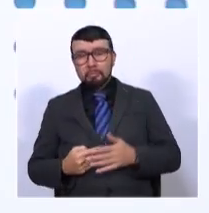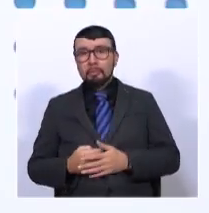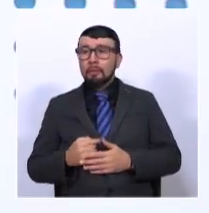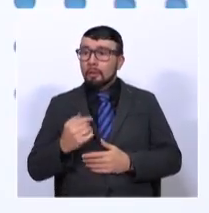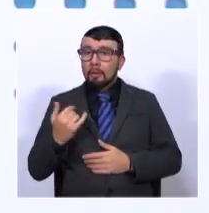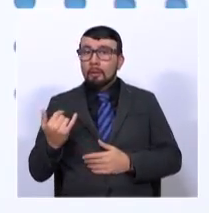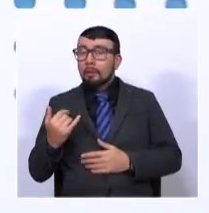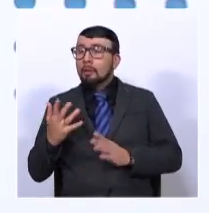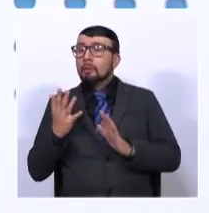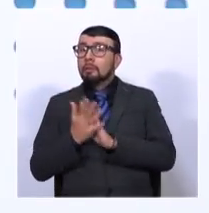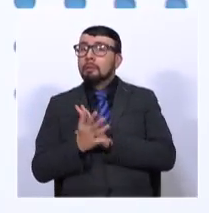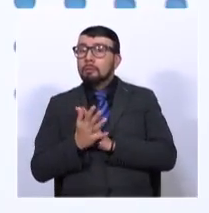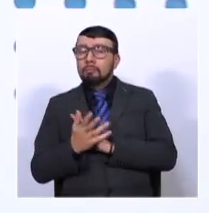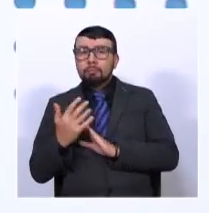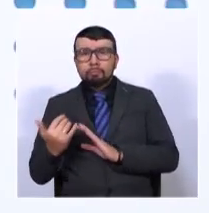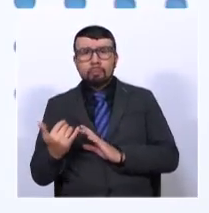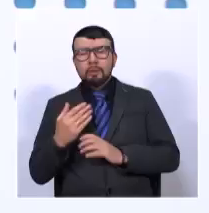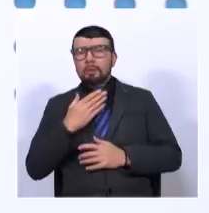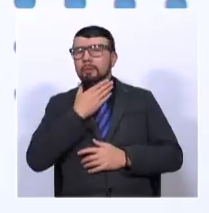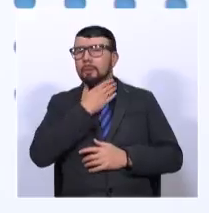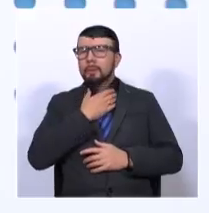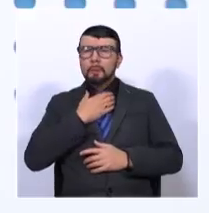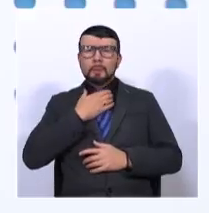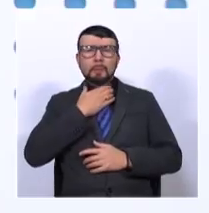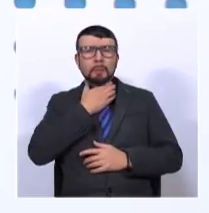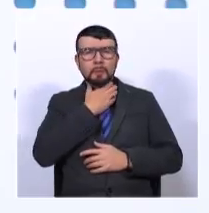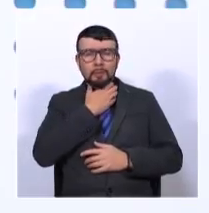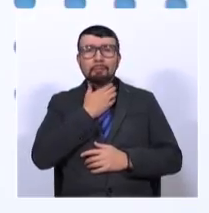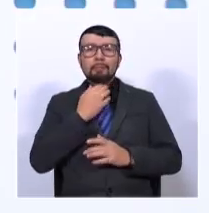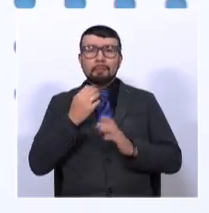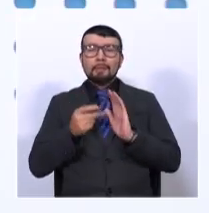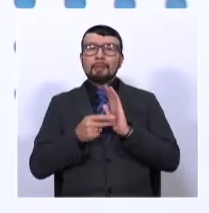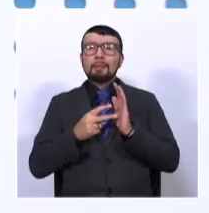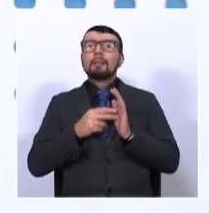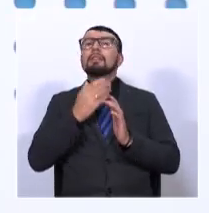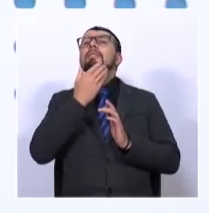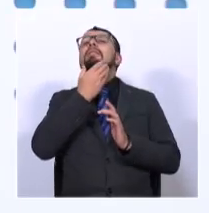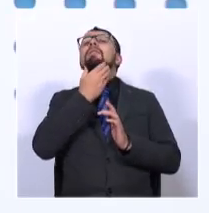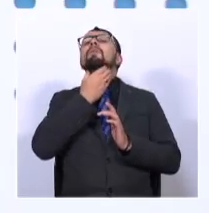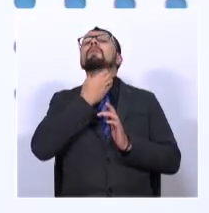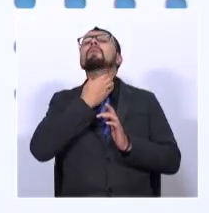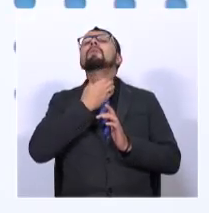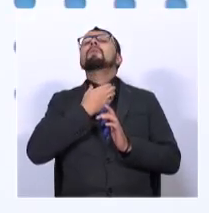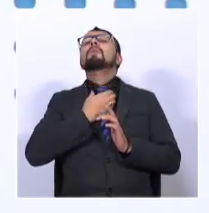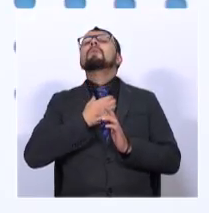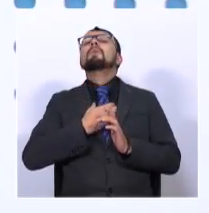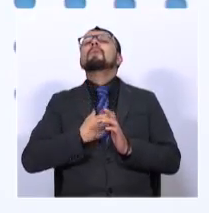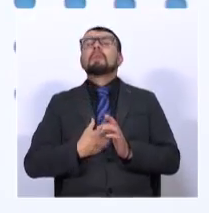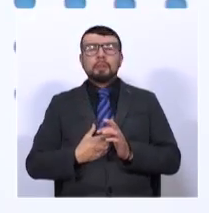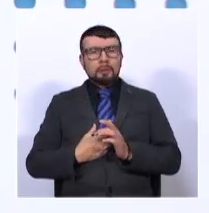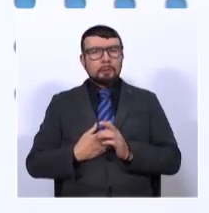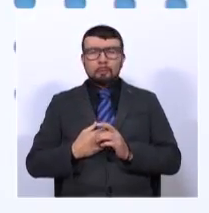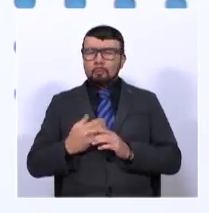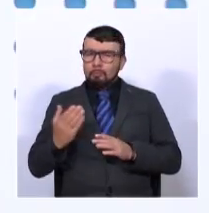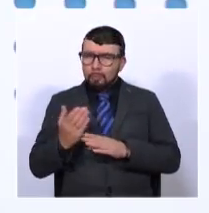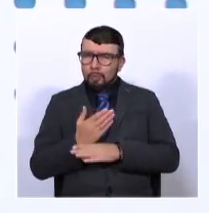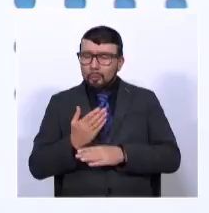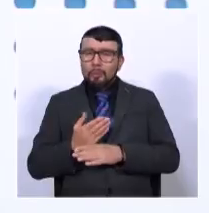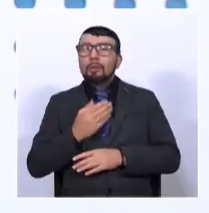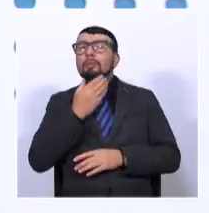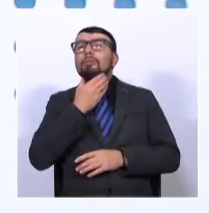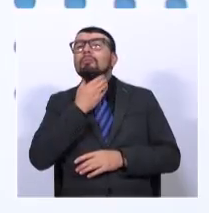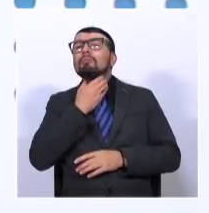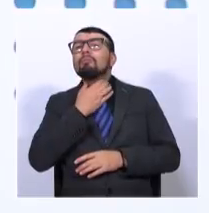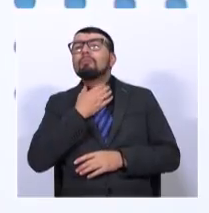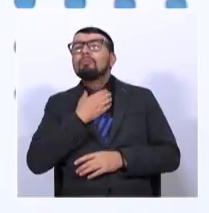indicando que hay una irritación en el árbol bronquial, en el árbol respiratorio, las estructuras desde el cuello.